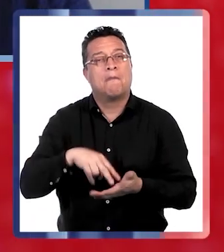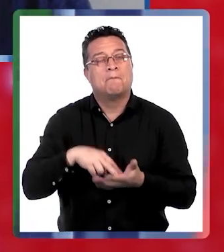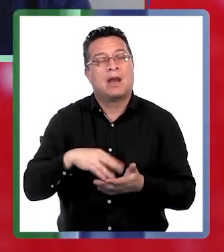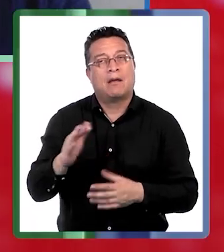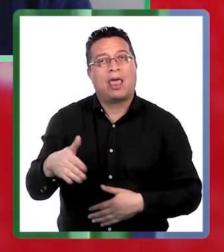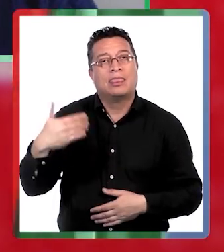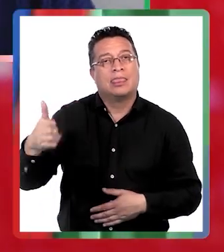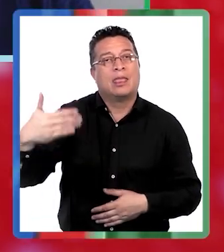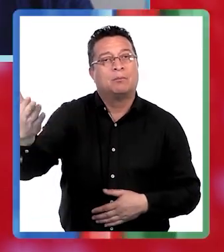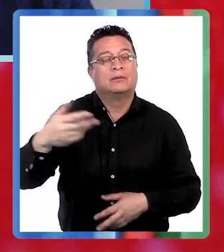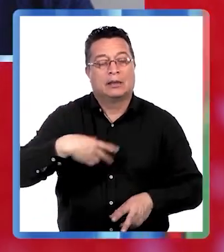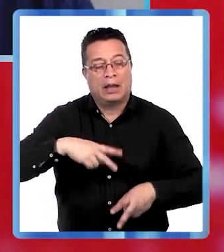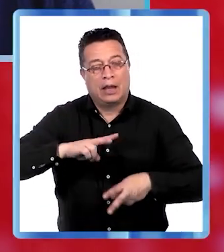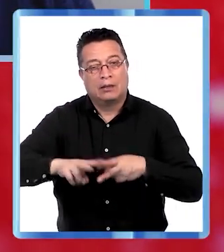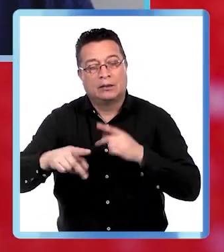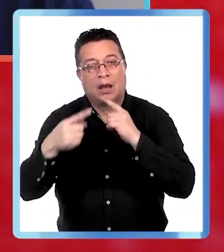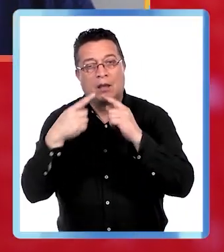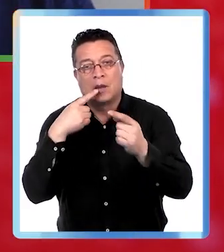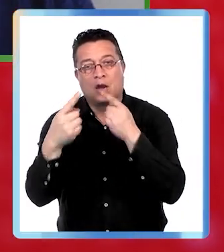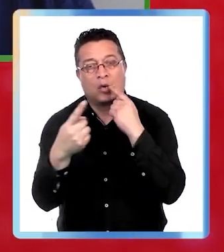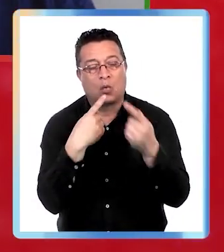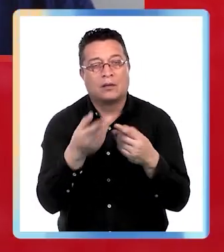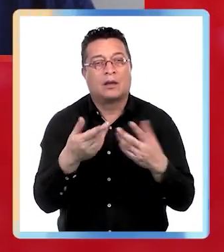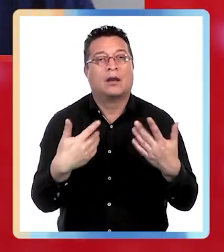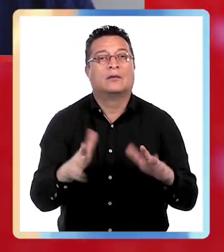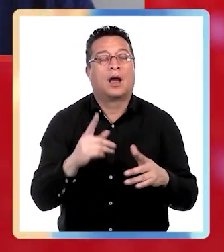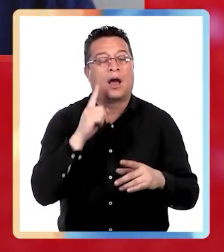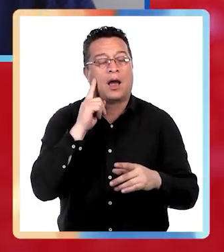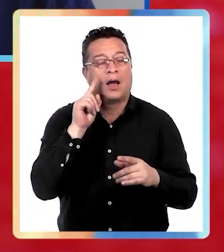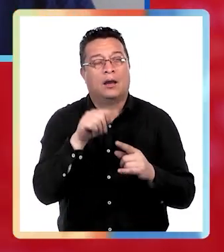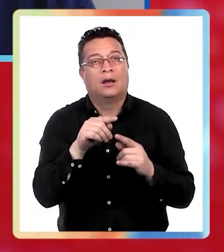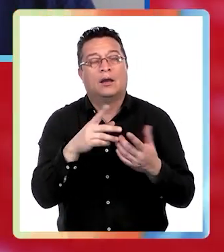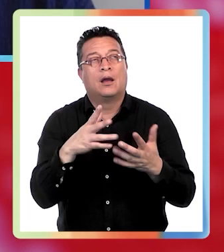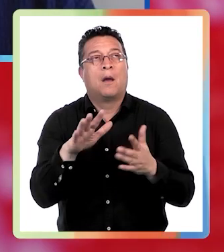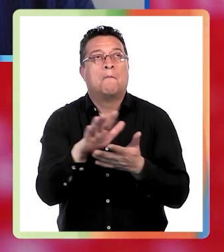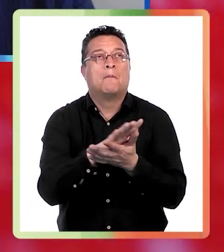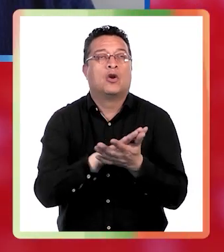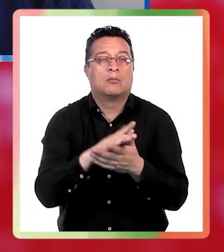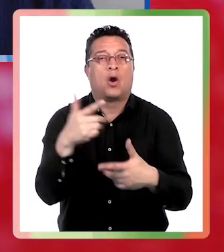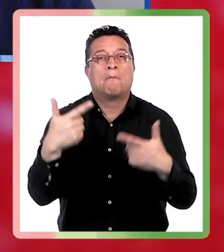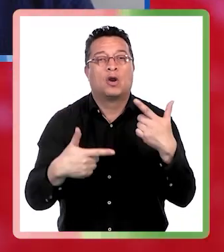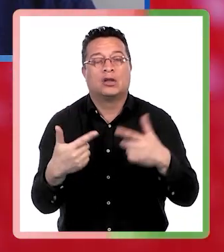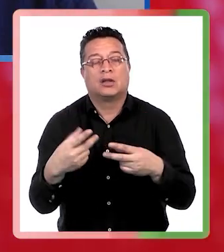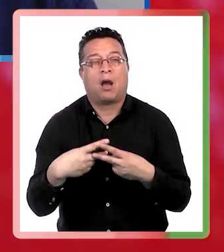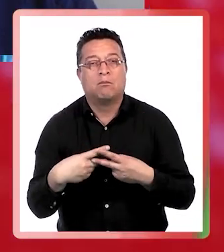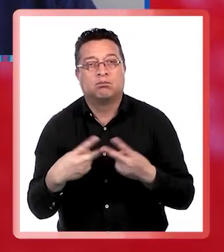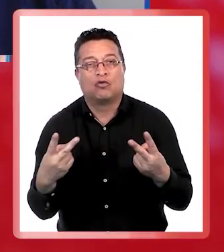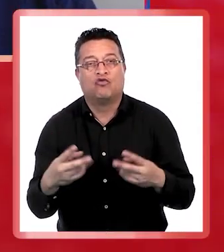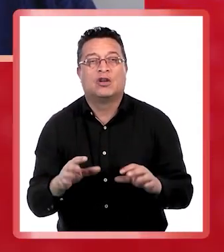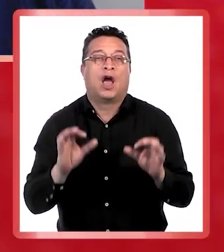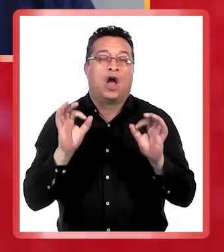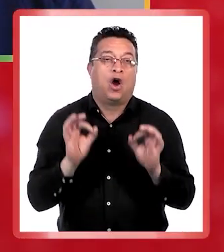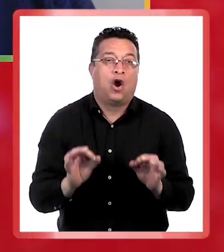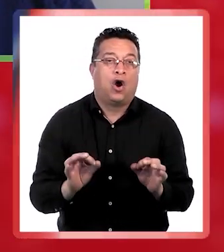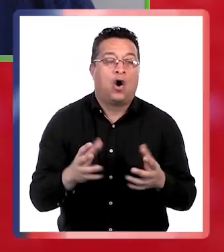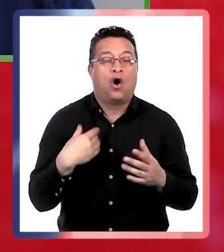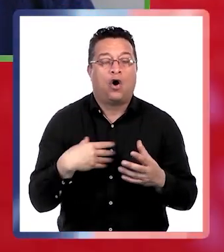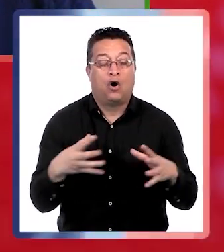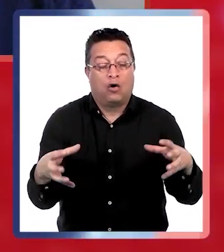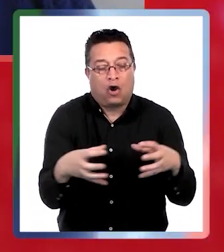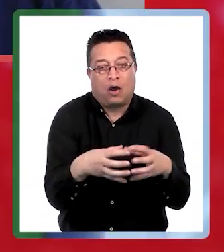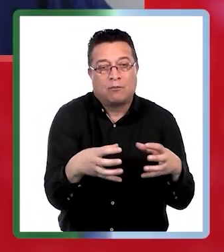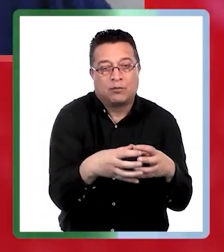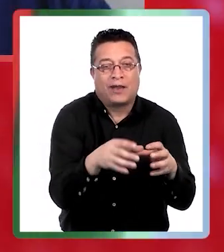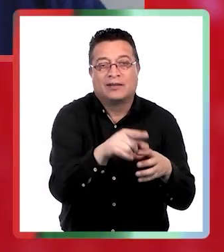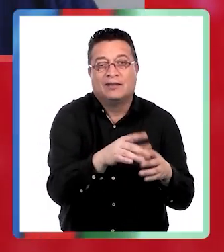para después de realizar esta encuesta, después de terminarla, por ejemplo, en políticas públicas o